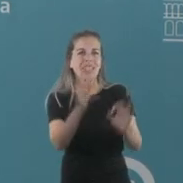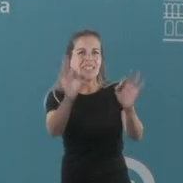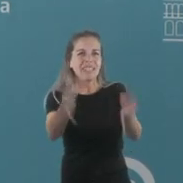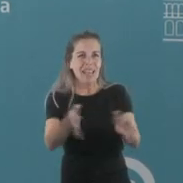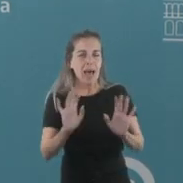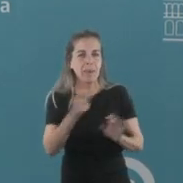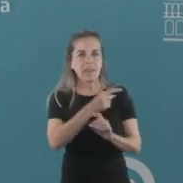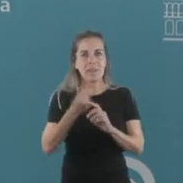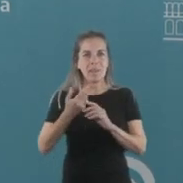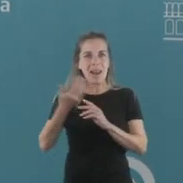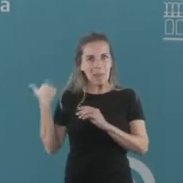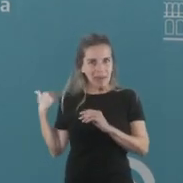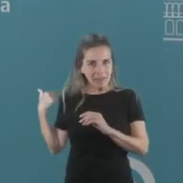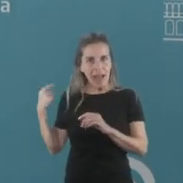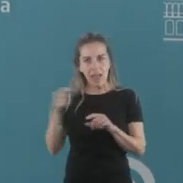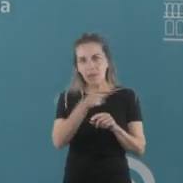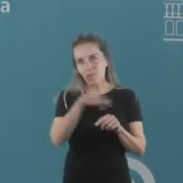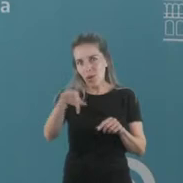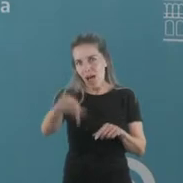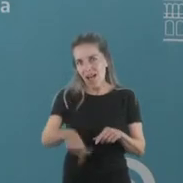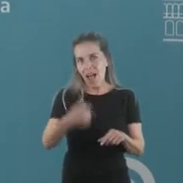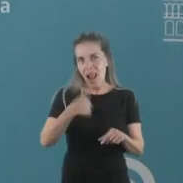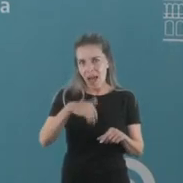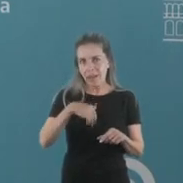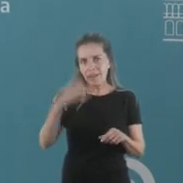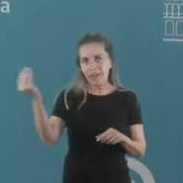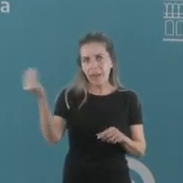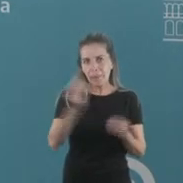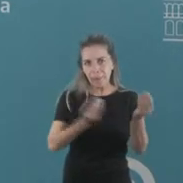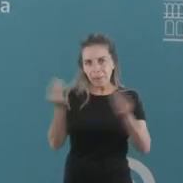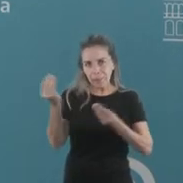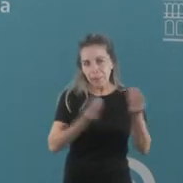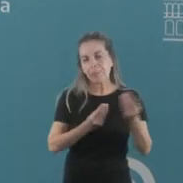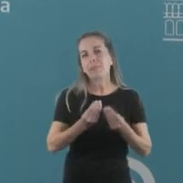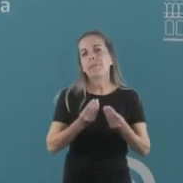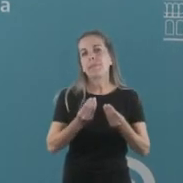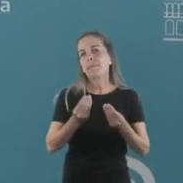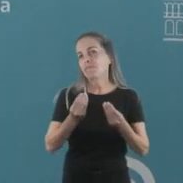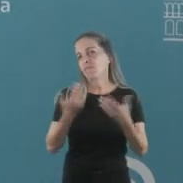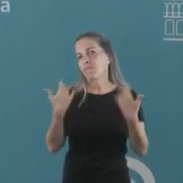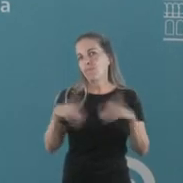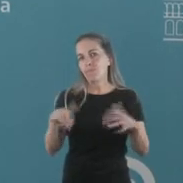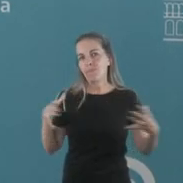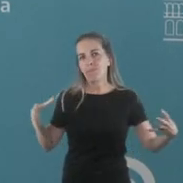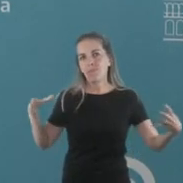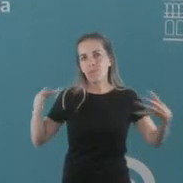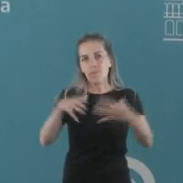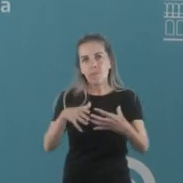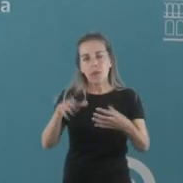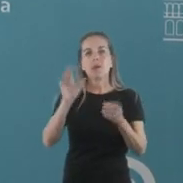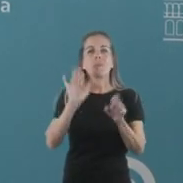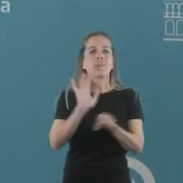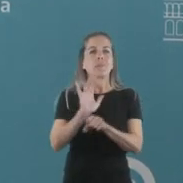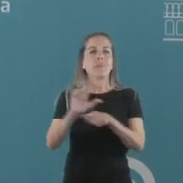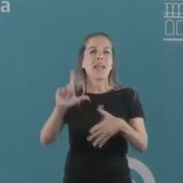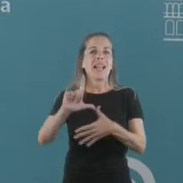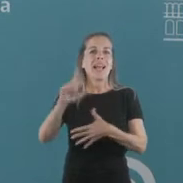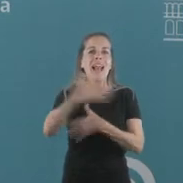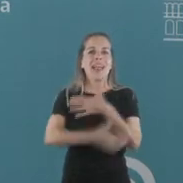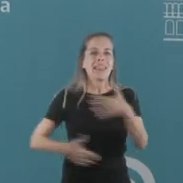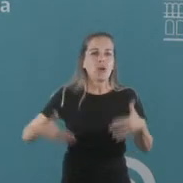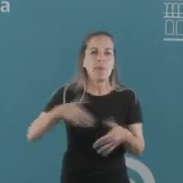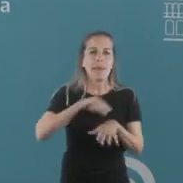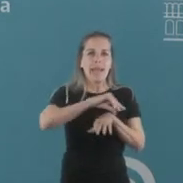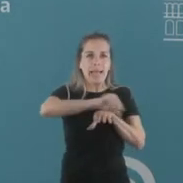la semana pasada tuvimos aquí en la Argentina la representación de todo el continente, desde Centroamérica, el